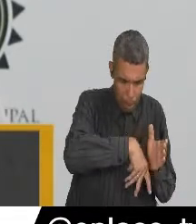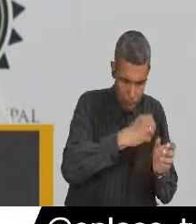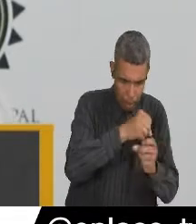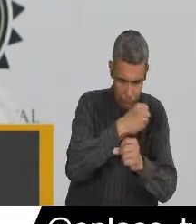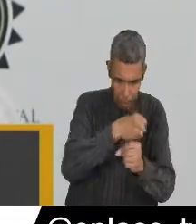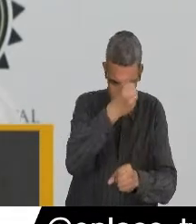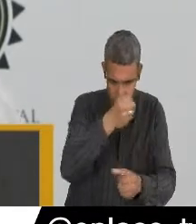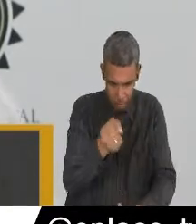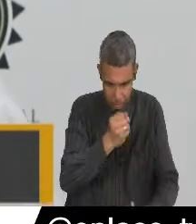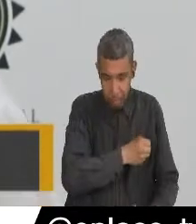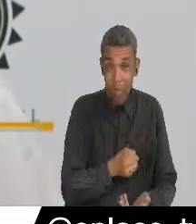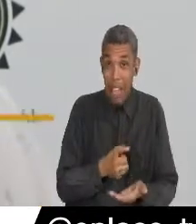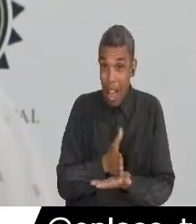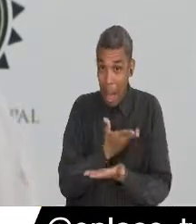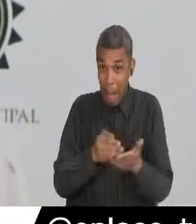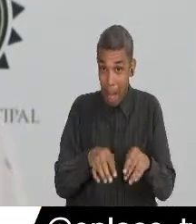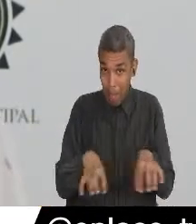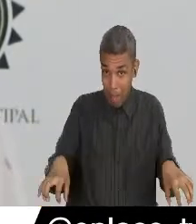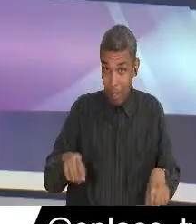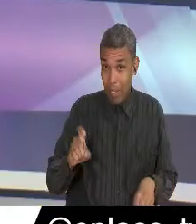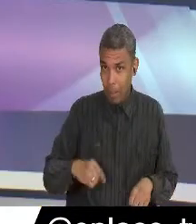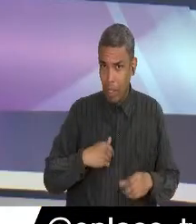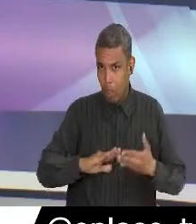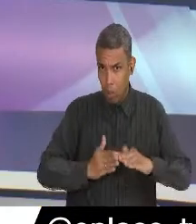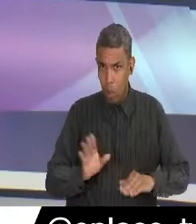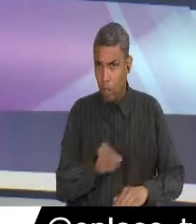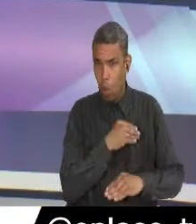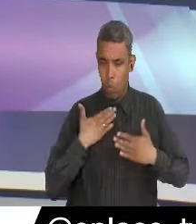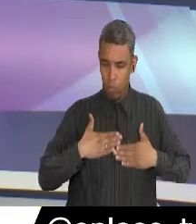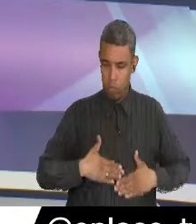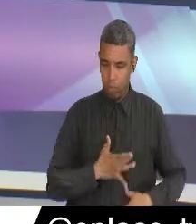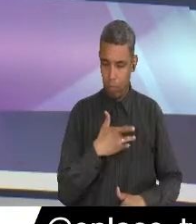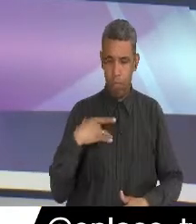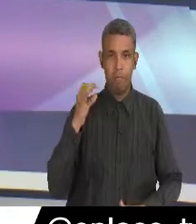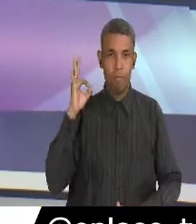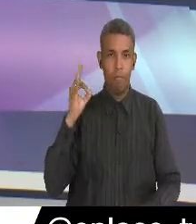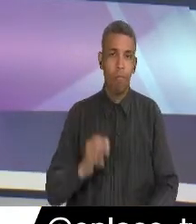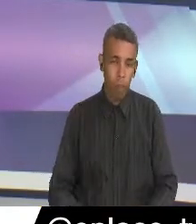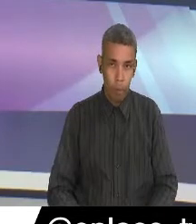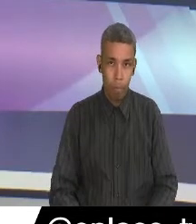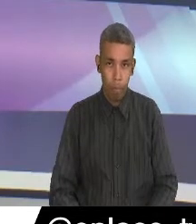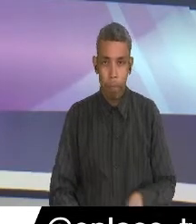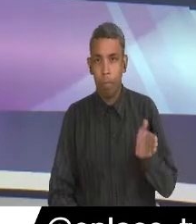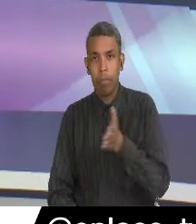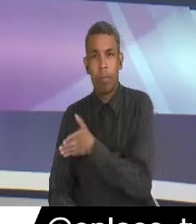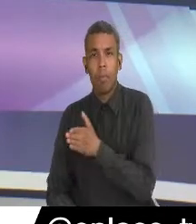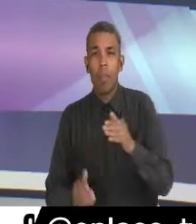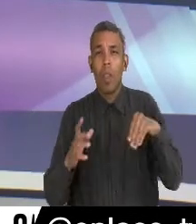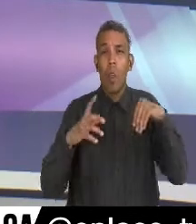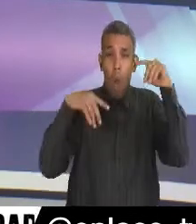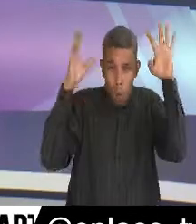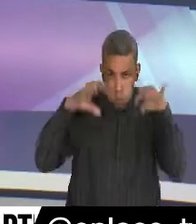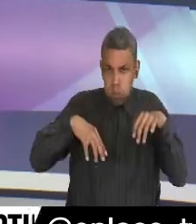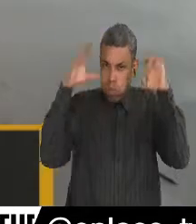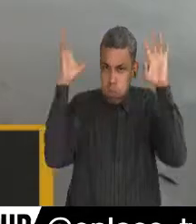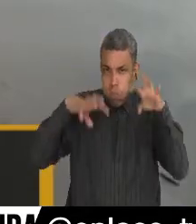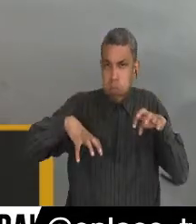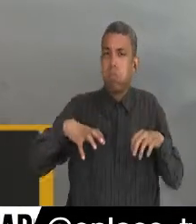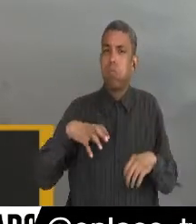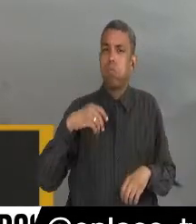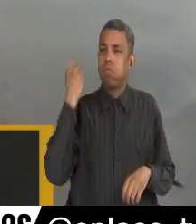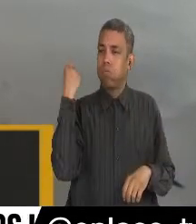cuencas hídricas para el bienestar de todos los barranqueños. En otras noticias, las fuertes lluvias que se han registrado en las últimas